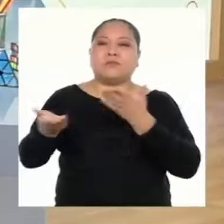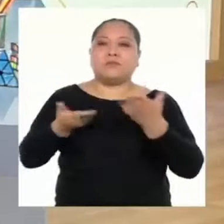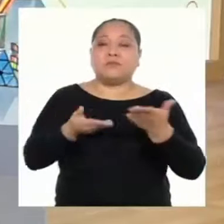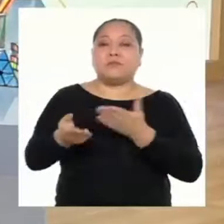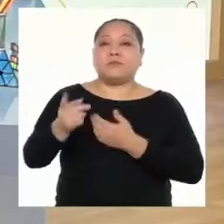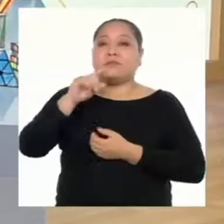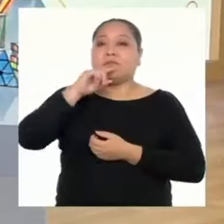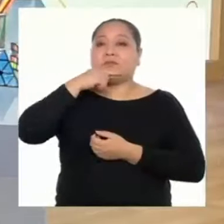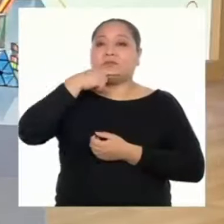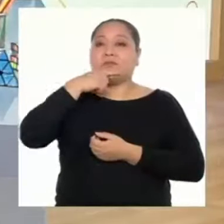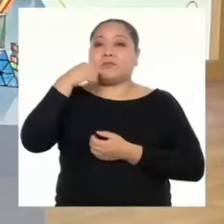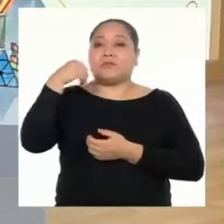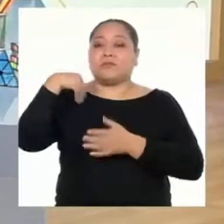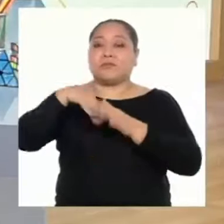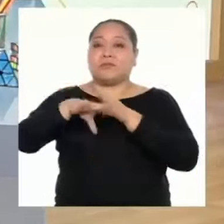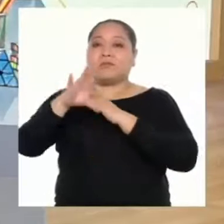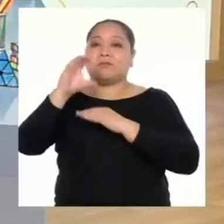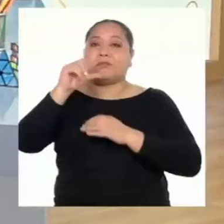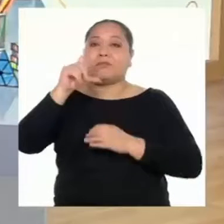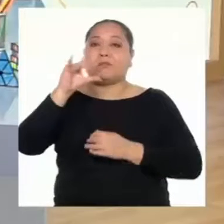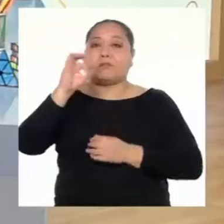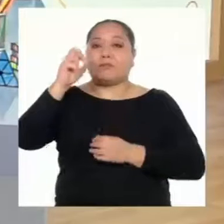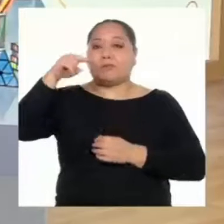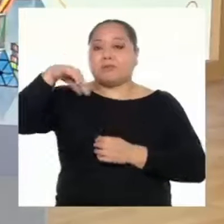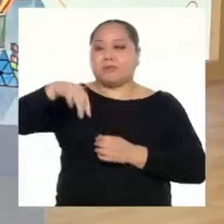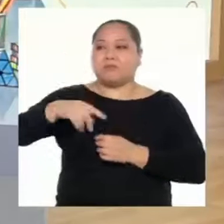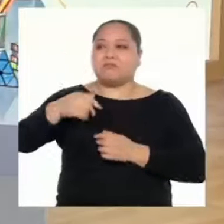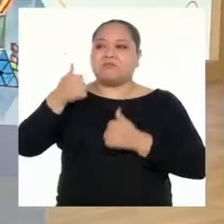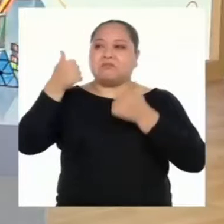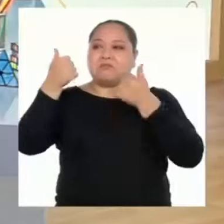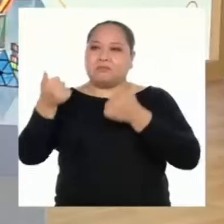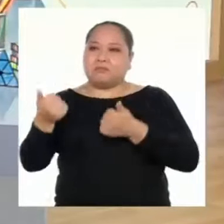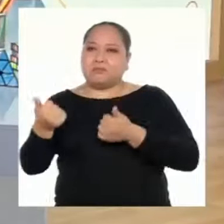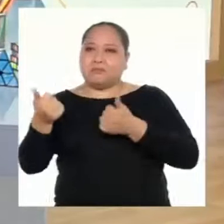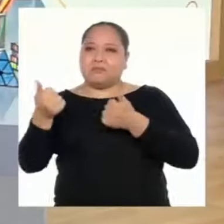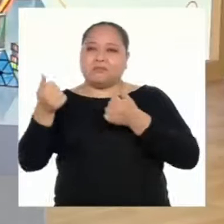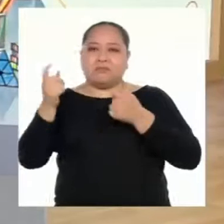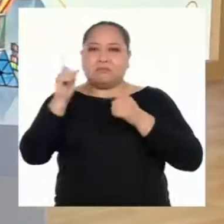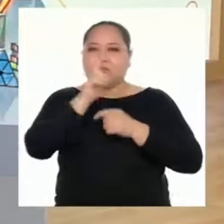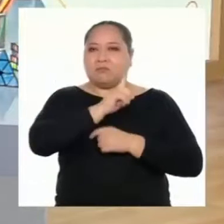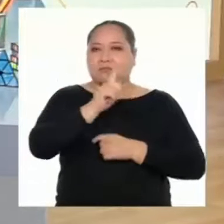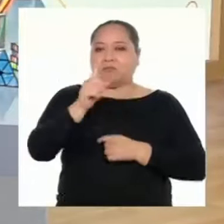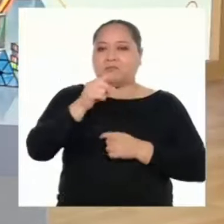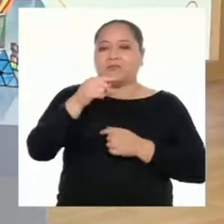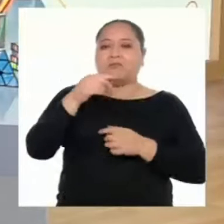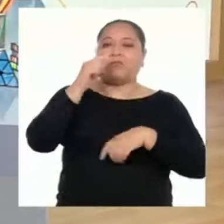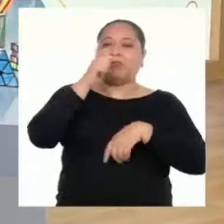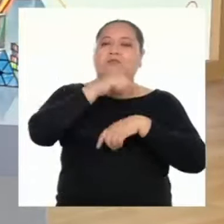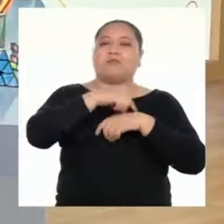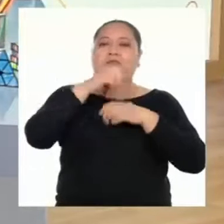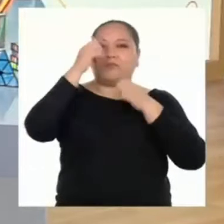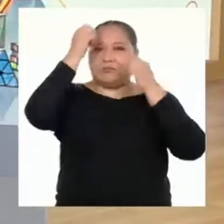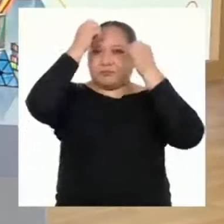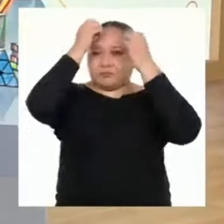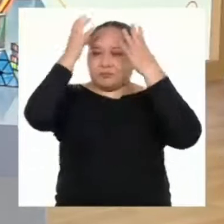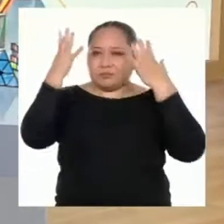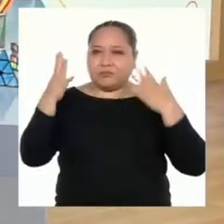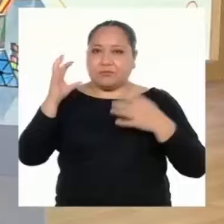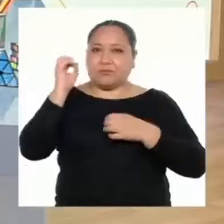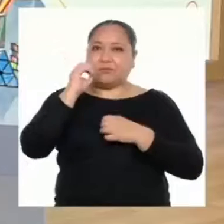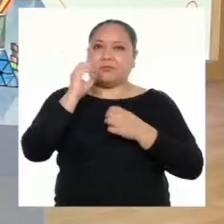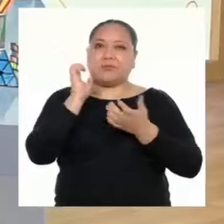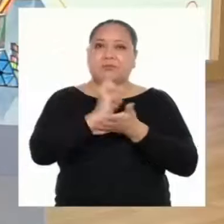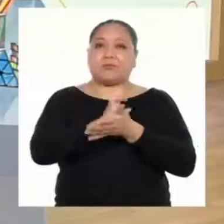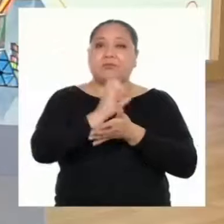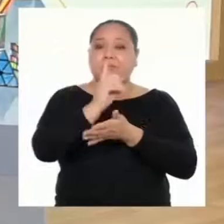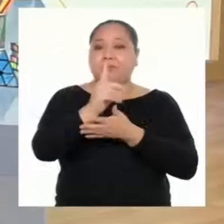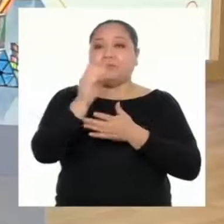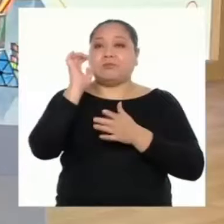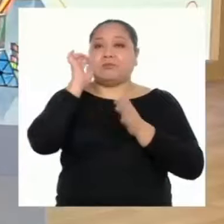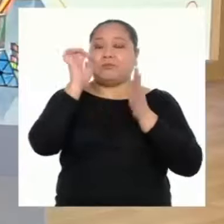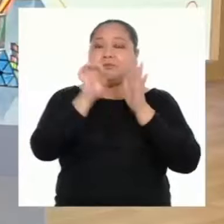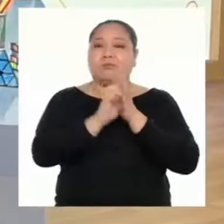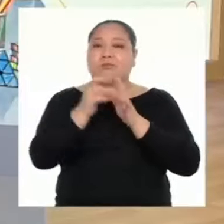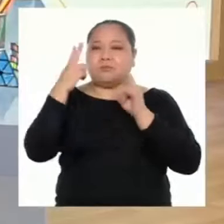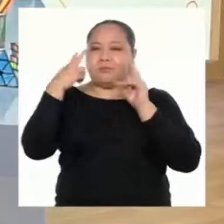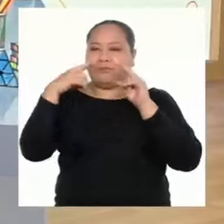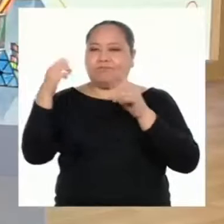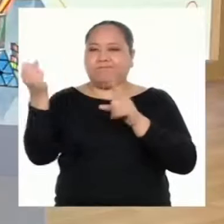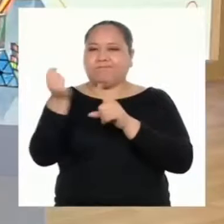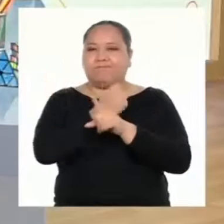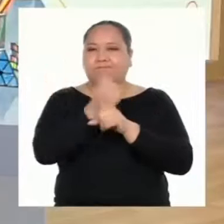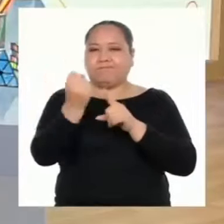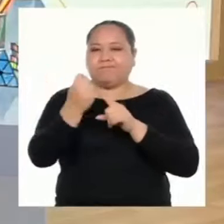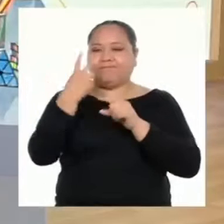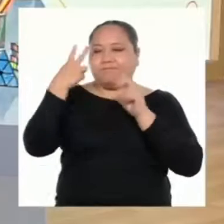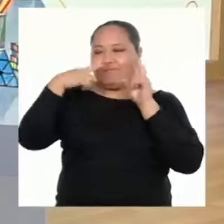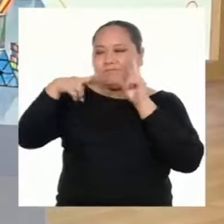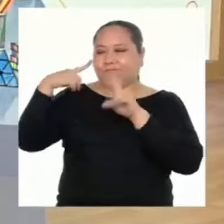las mujeres en la colonia, si fue adecuado o no en espacios como el matrimonio y la educación, por ejemplo. Vimos que la violencia